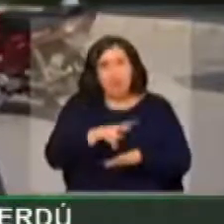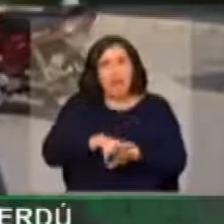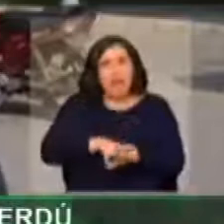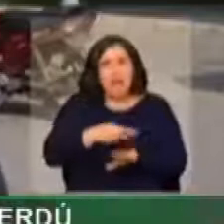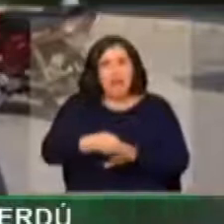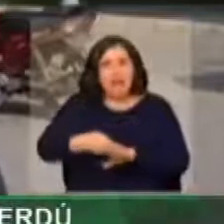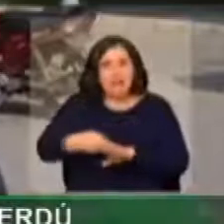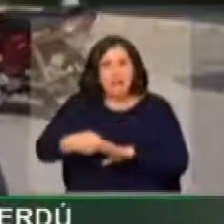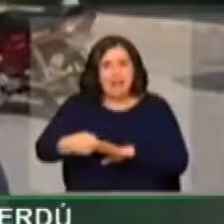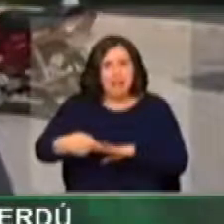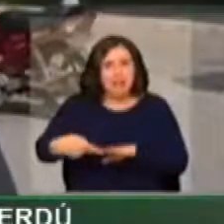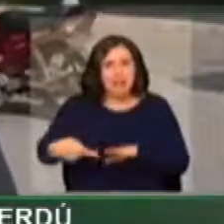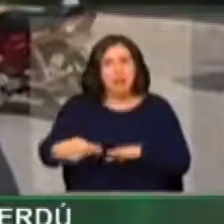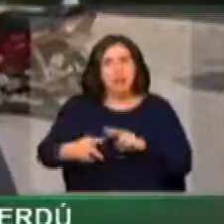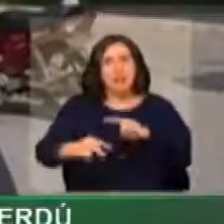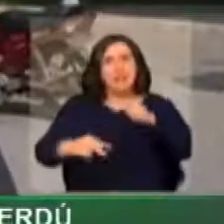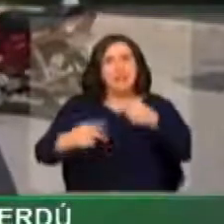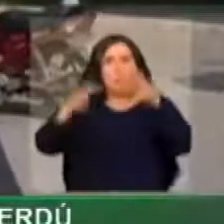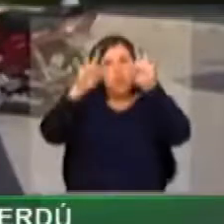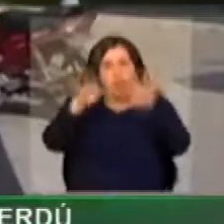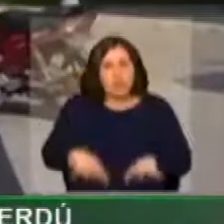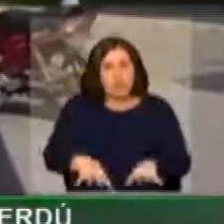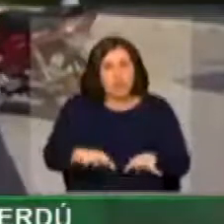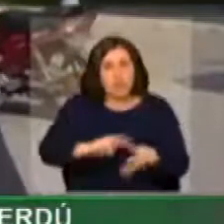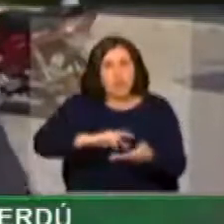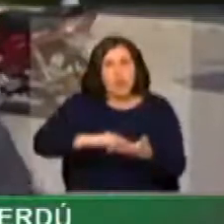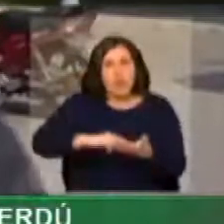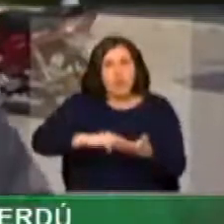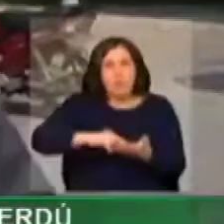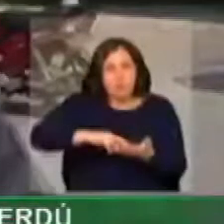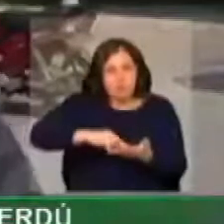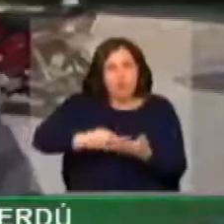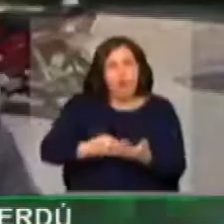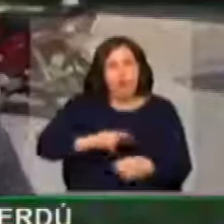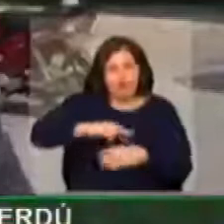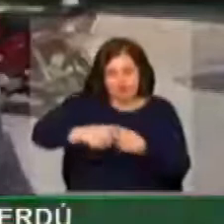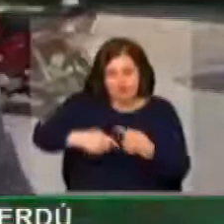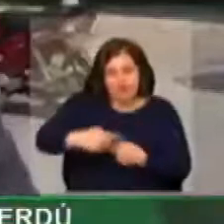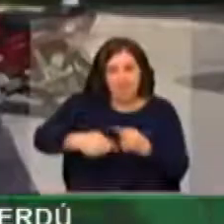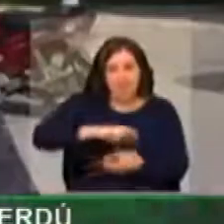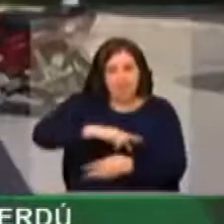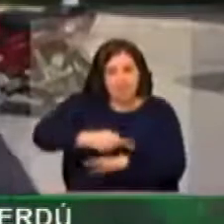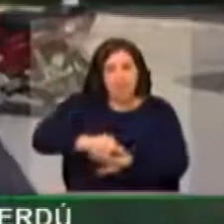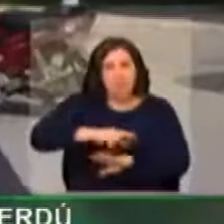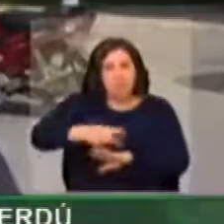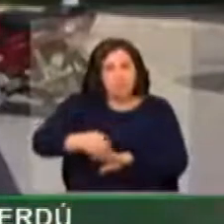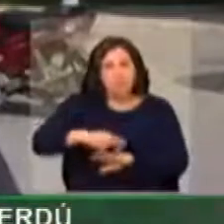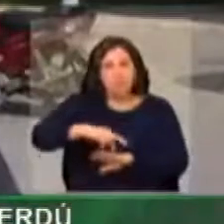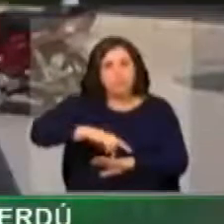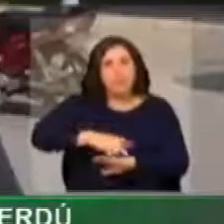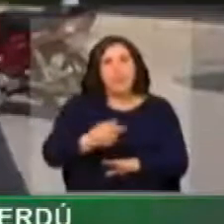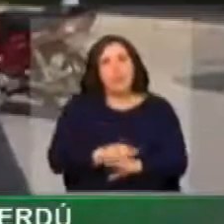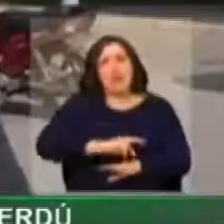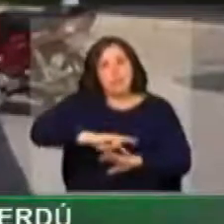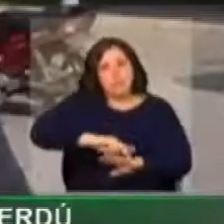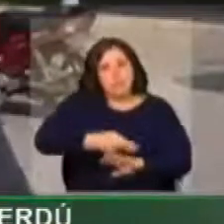Y después que pasó el segundo tejido, fue rampando, o sea, girando sobre, arrastrándose, ¿no?, con sus brazos. Y después giró